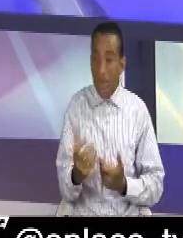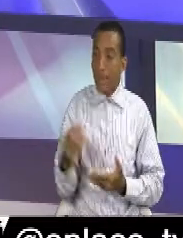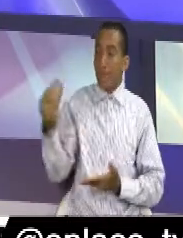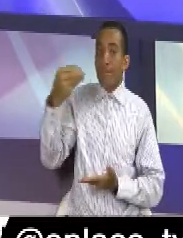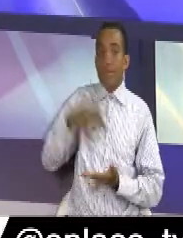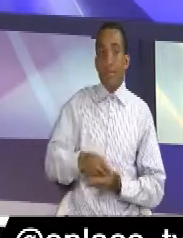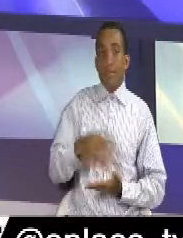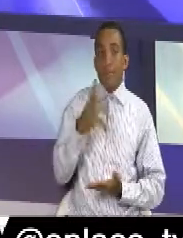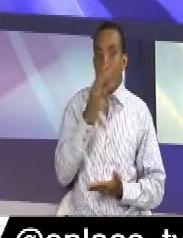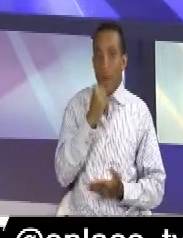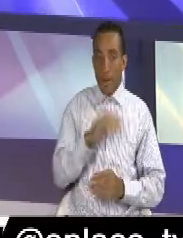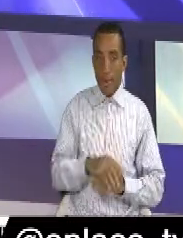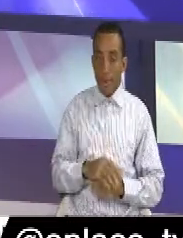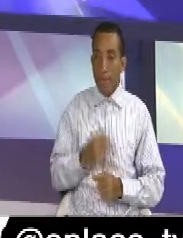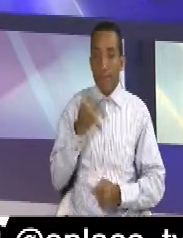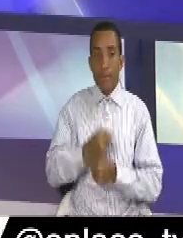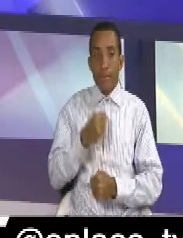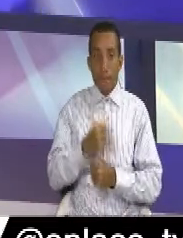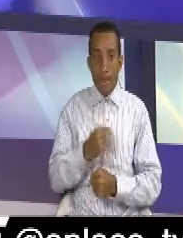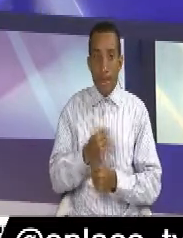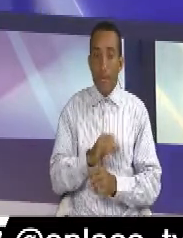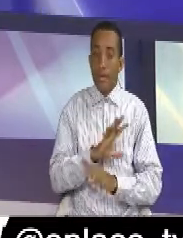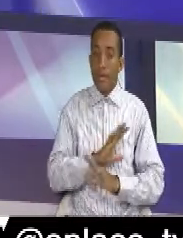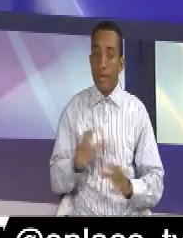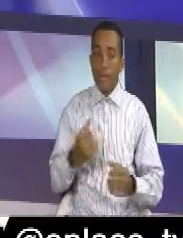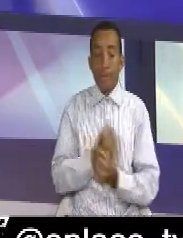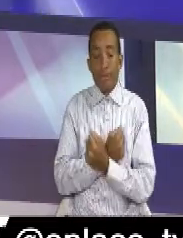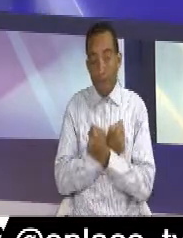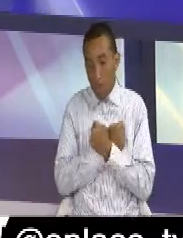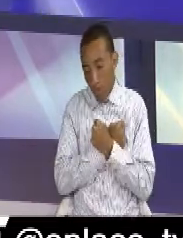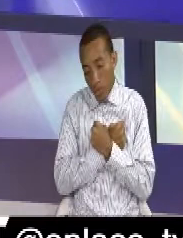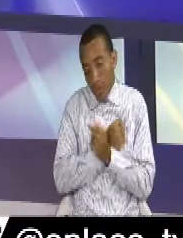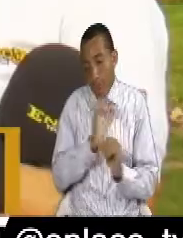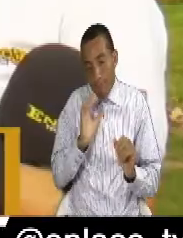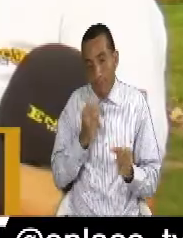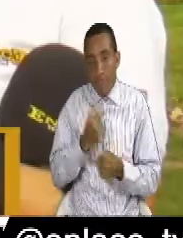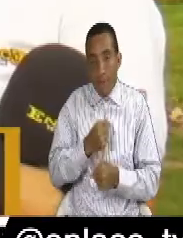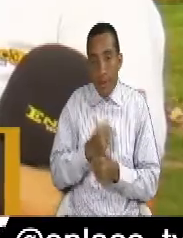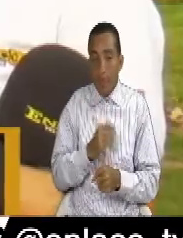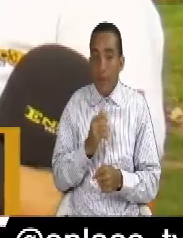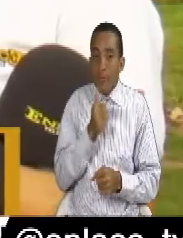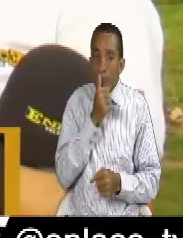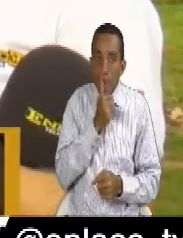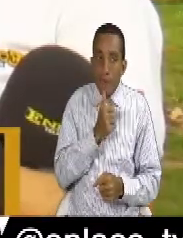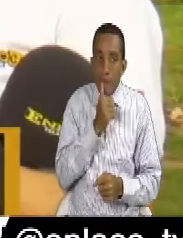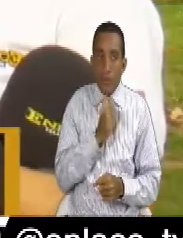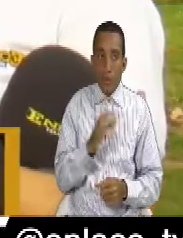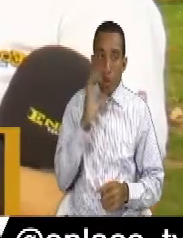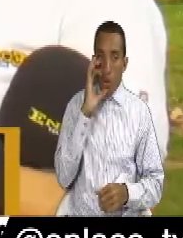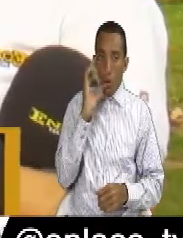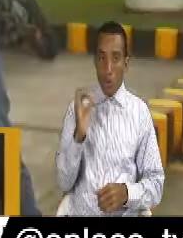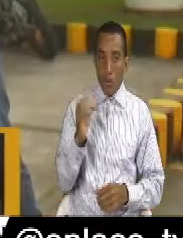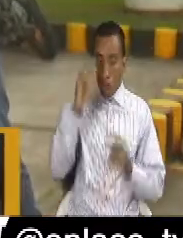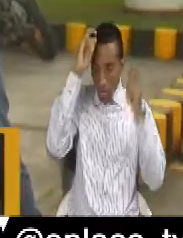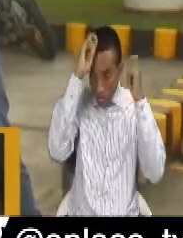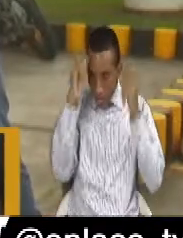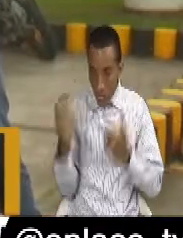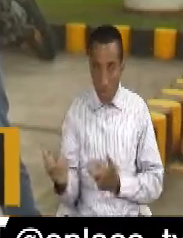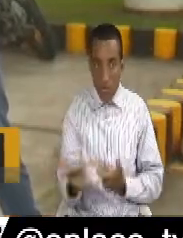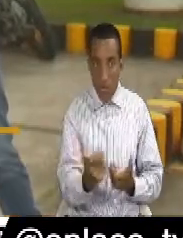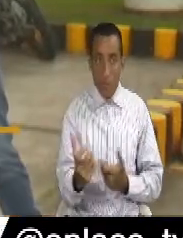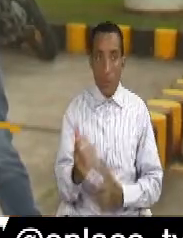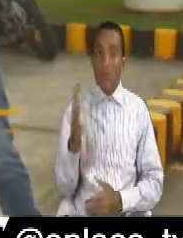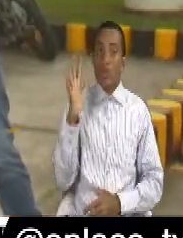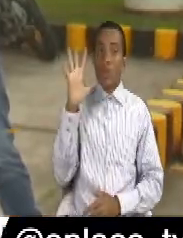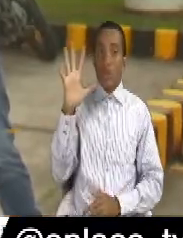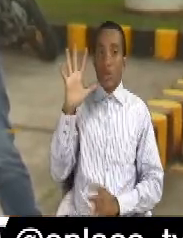protestando que están trabajando literalmente por amor al arte. Este hombre que es bombero asegura que lleva 5 meses